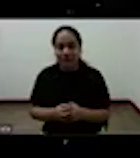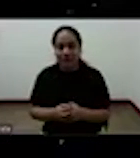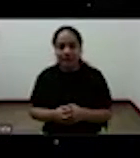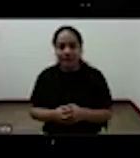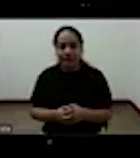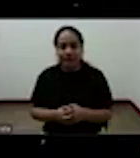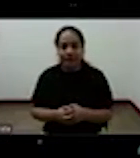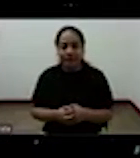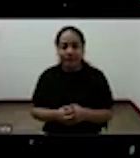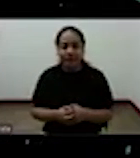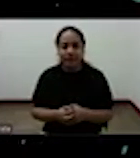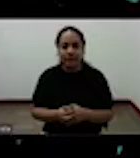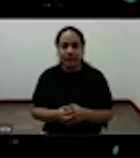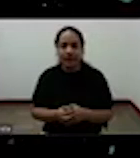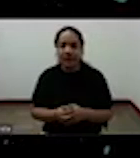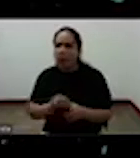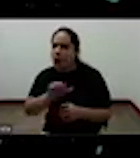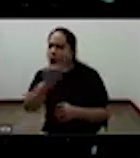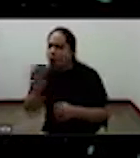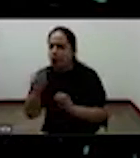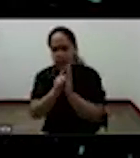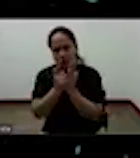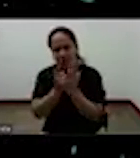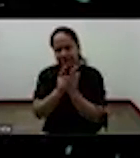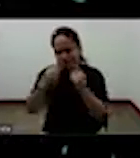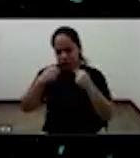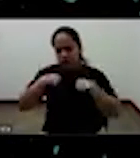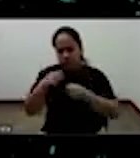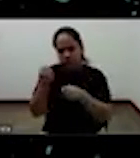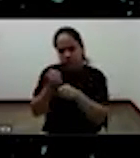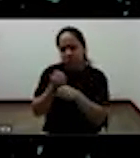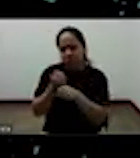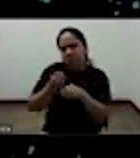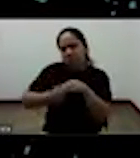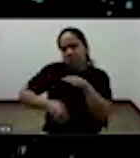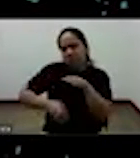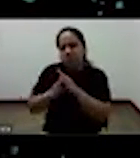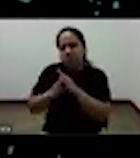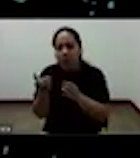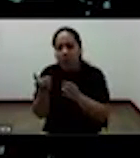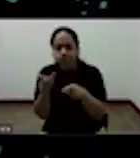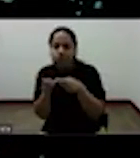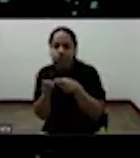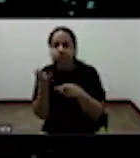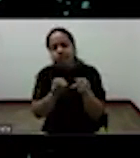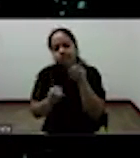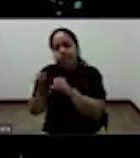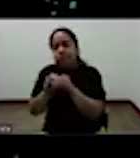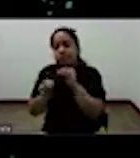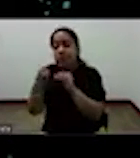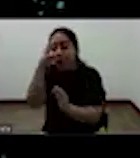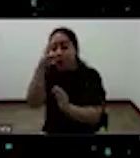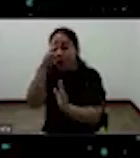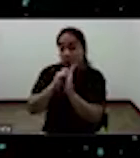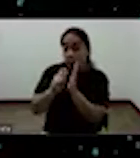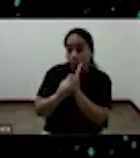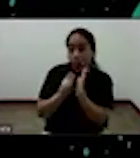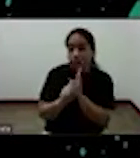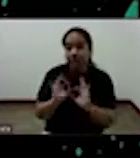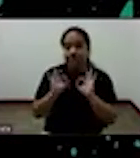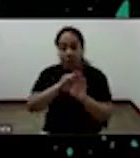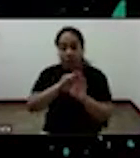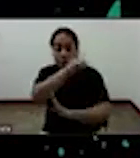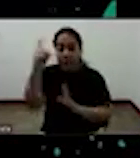Un segundo libro que produje en esos mismos términos es un ensayo sobre música concreta, Tiempo